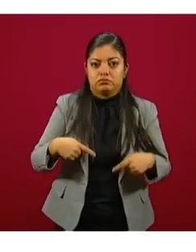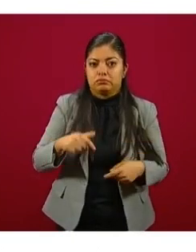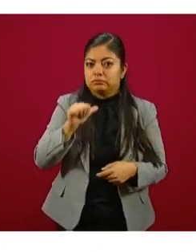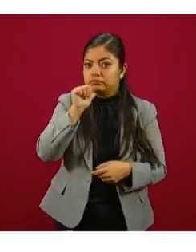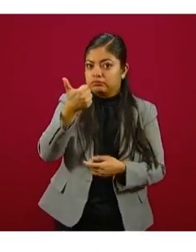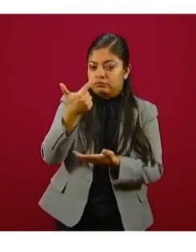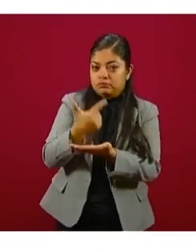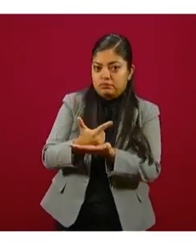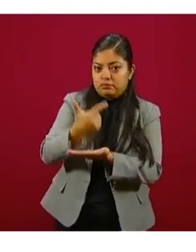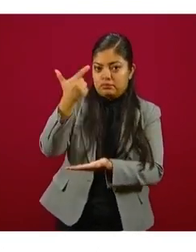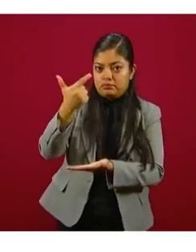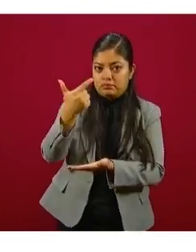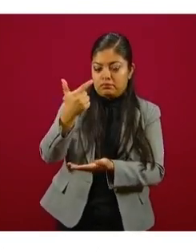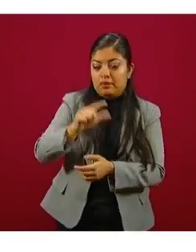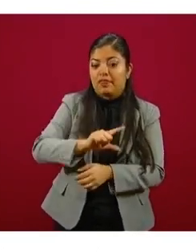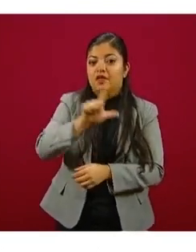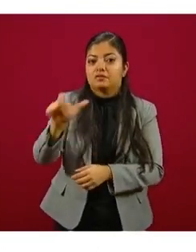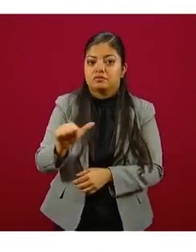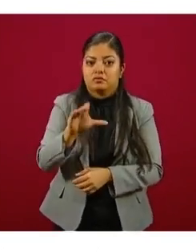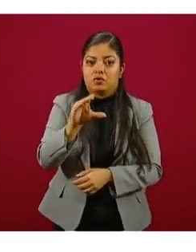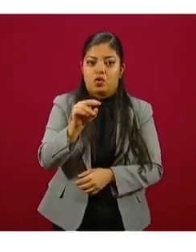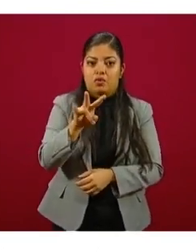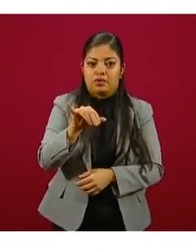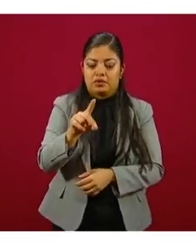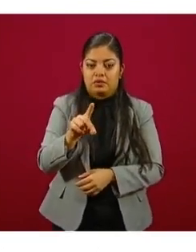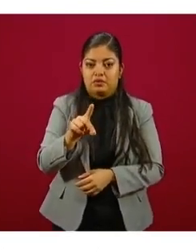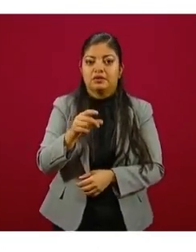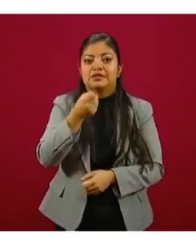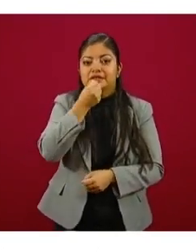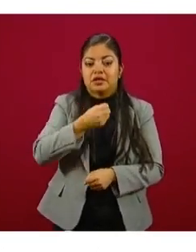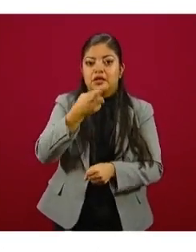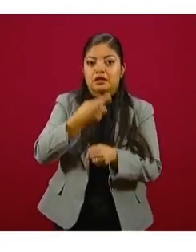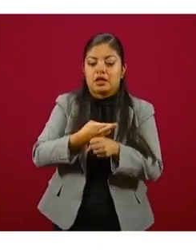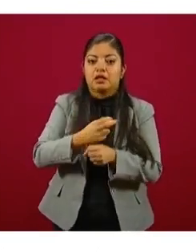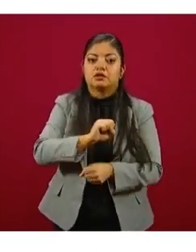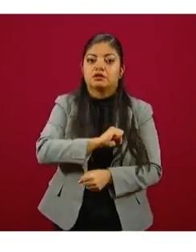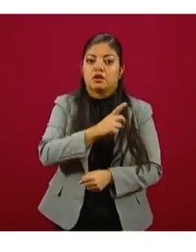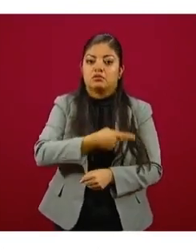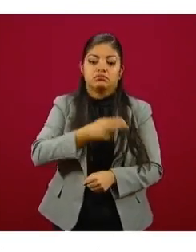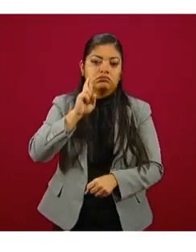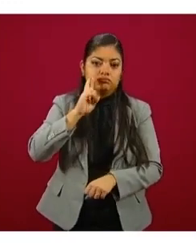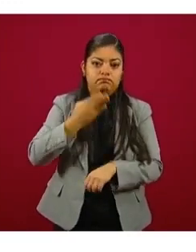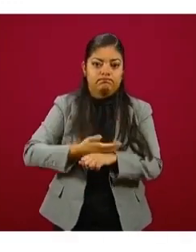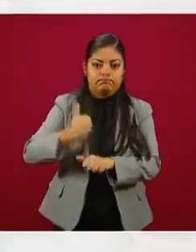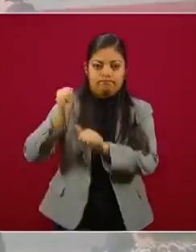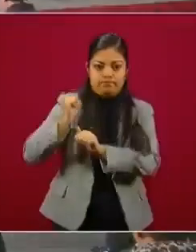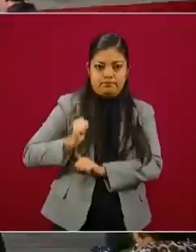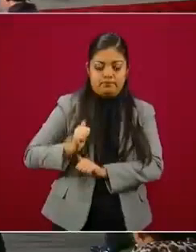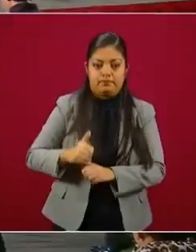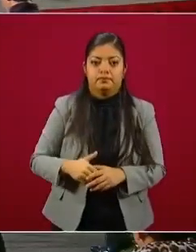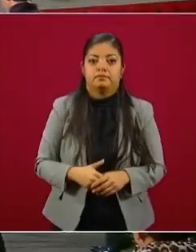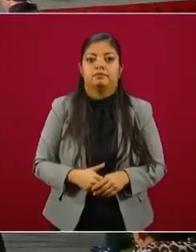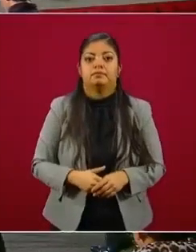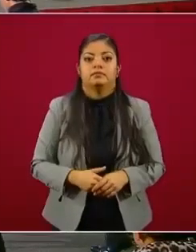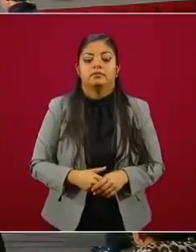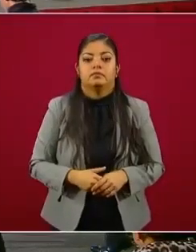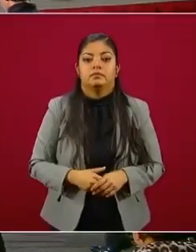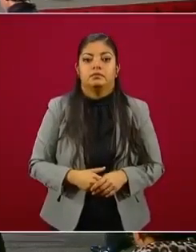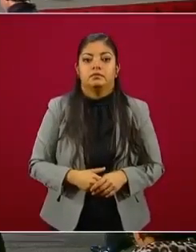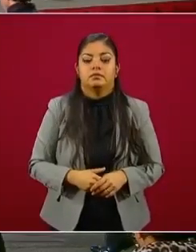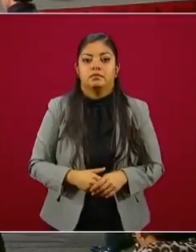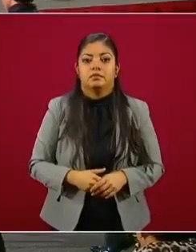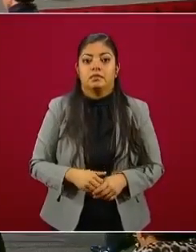graves post-COVID y es la Secretaría de Salud del estado de Veracruz la autoridad sanitaria responsable. En un